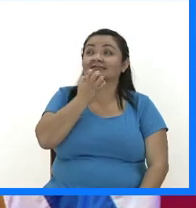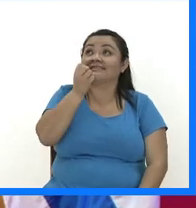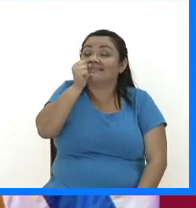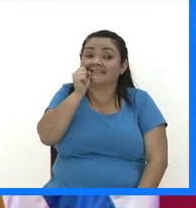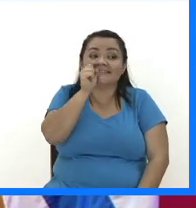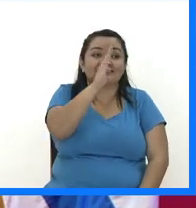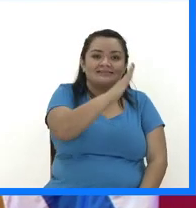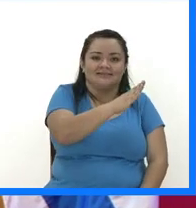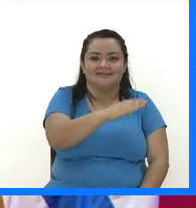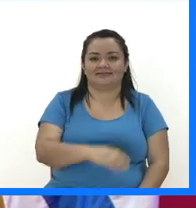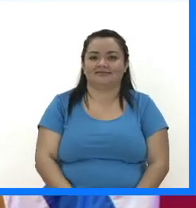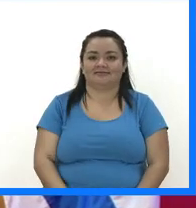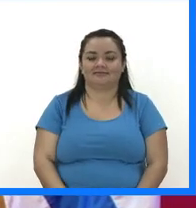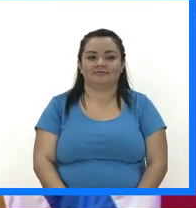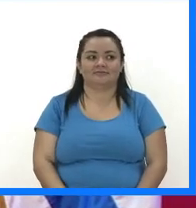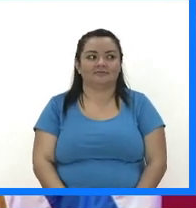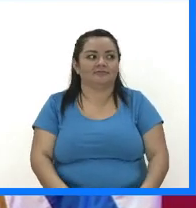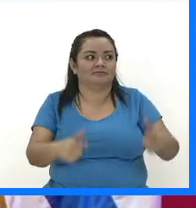digan